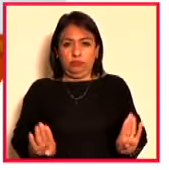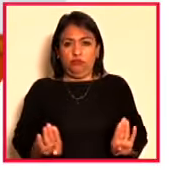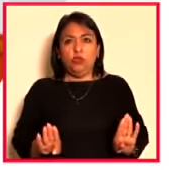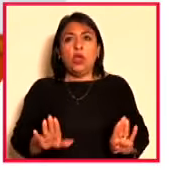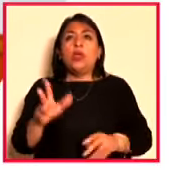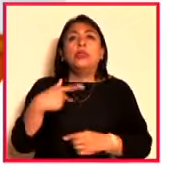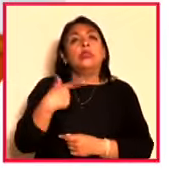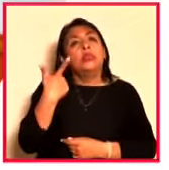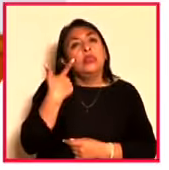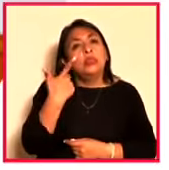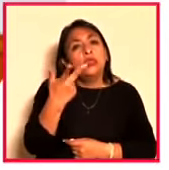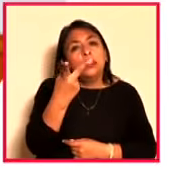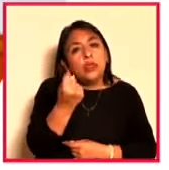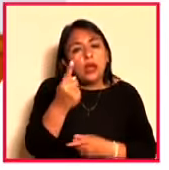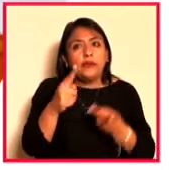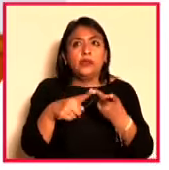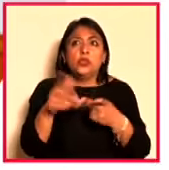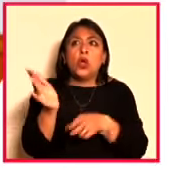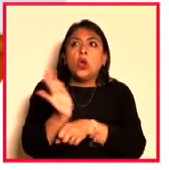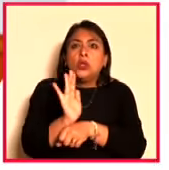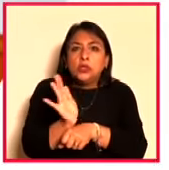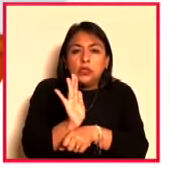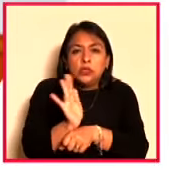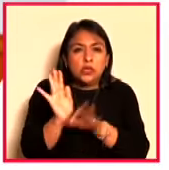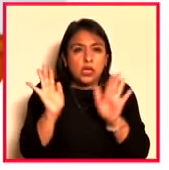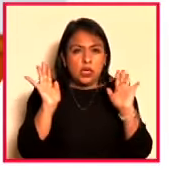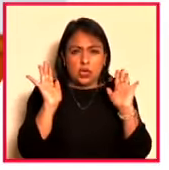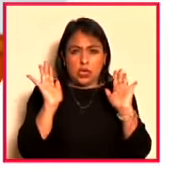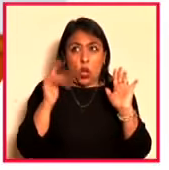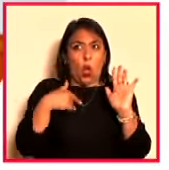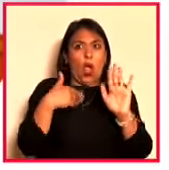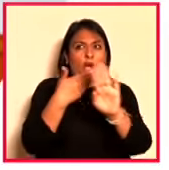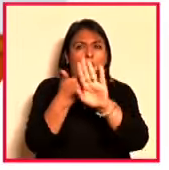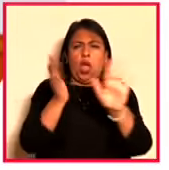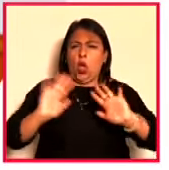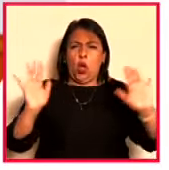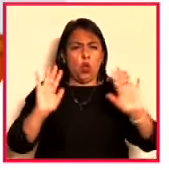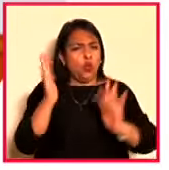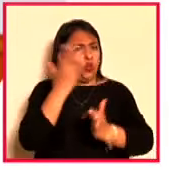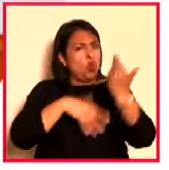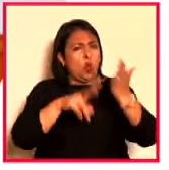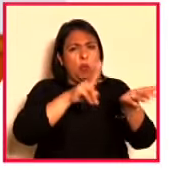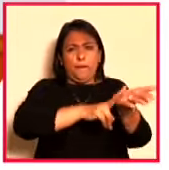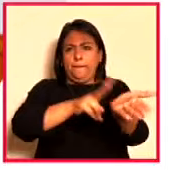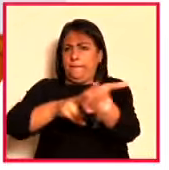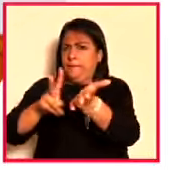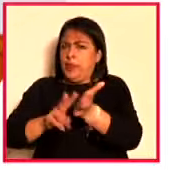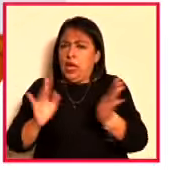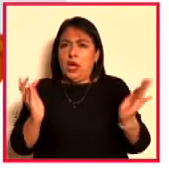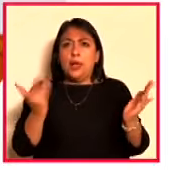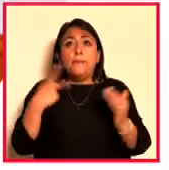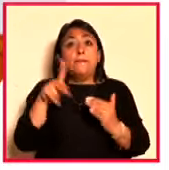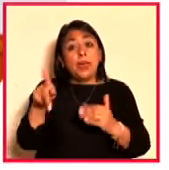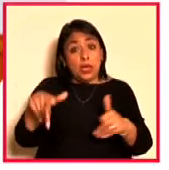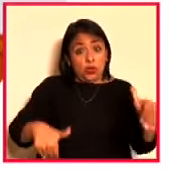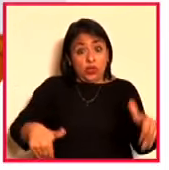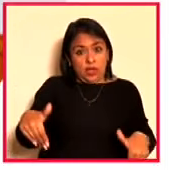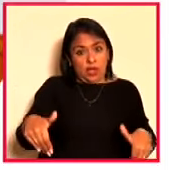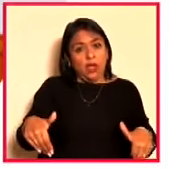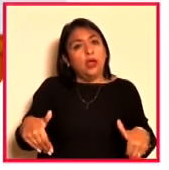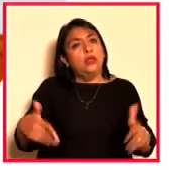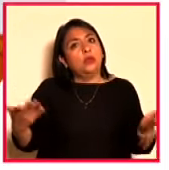televisor, frente al cine, no satanizando nada, todo tiene su valor, pero las formas del teatro son un ser